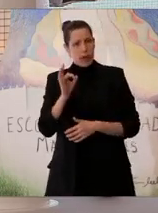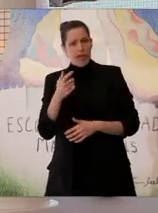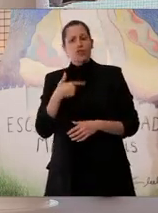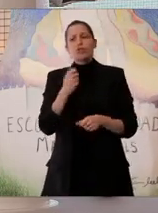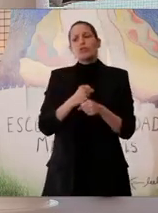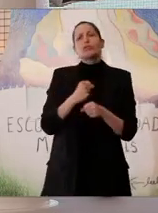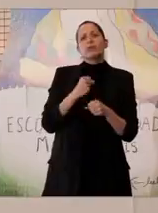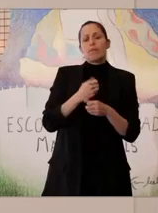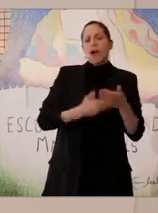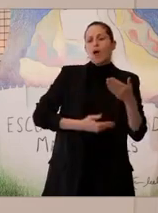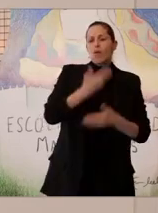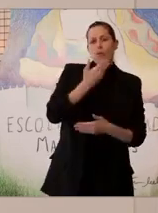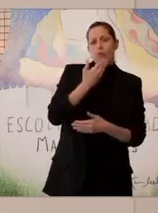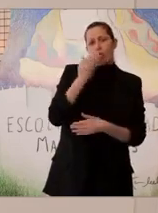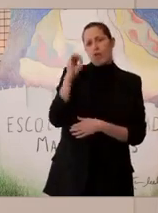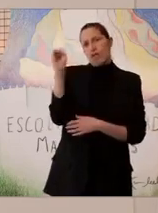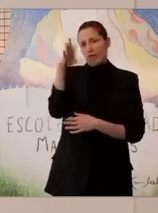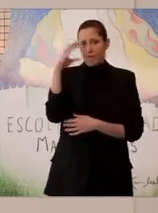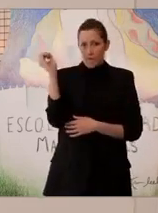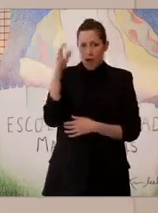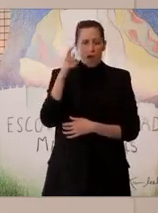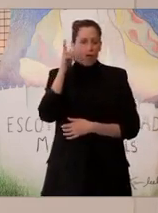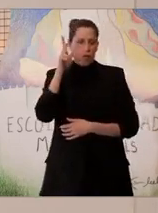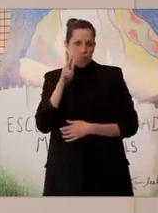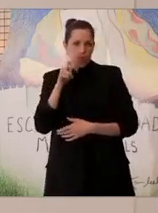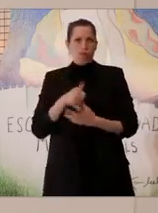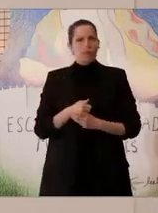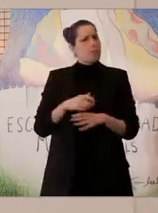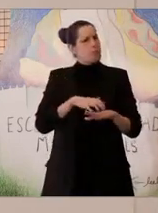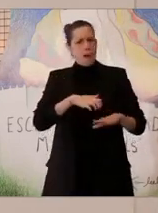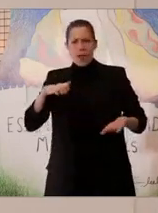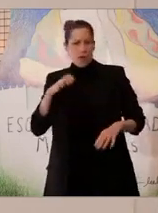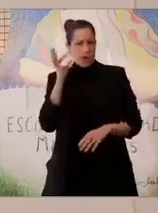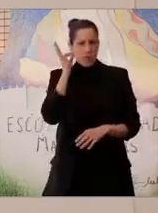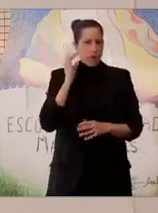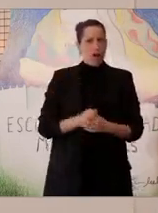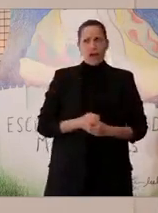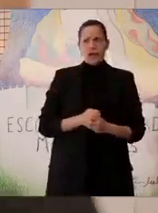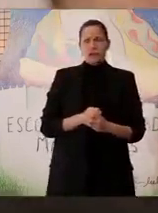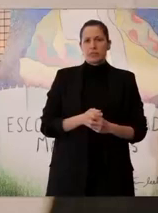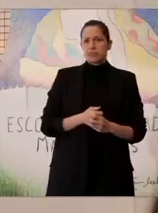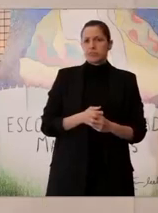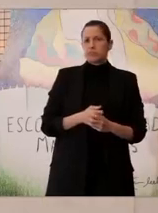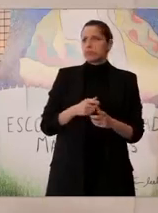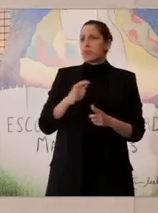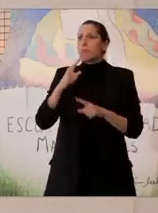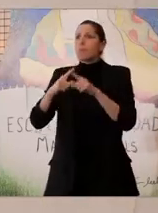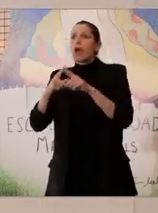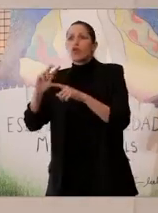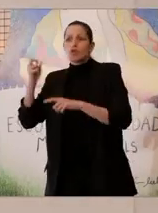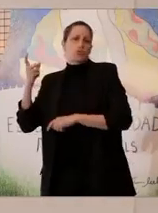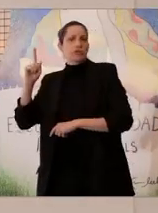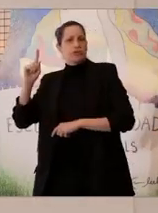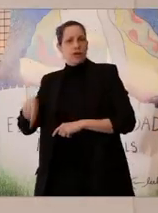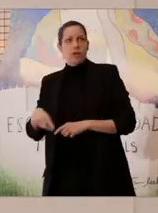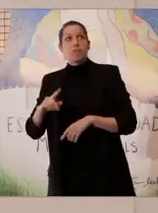mayoría somos chicas. Y pasa eso en el Faro de Vigo y en cualquier otro medio. Pero luego cuando llegamos a